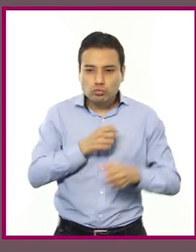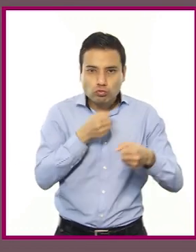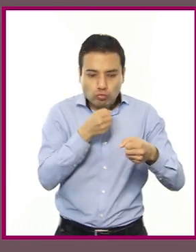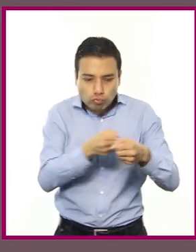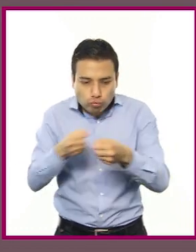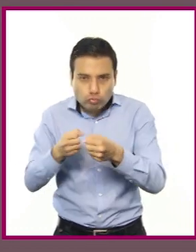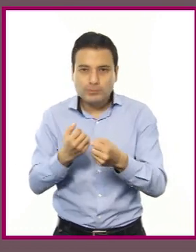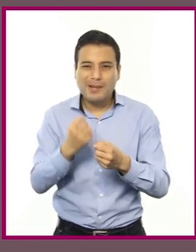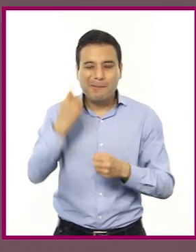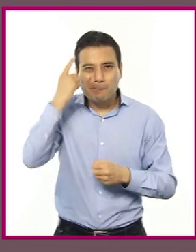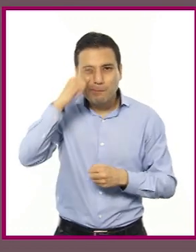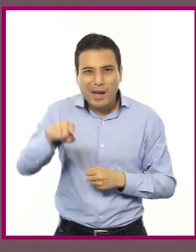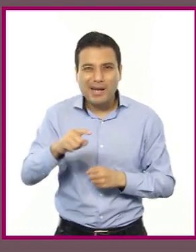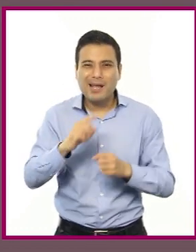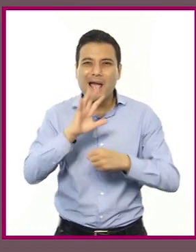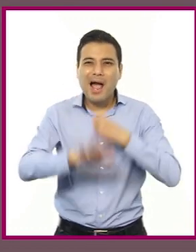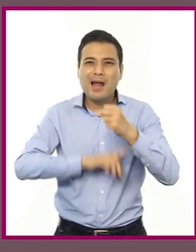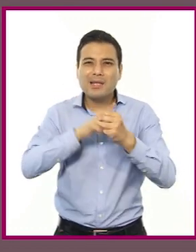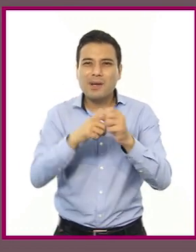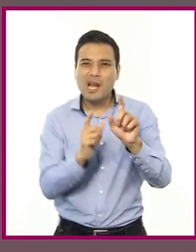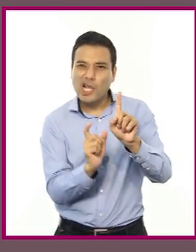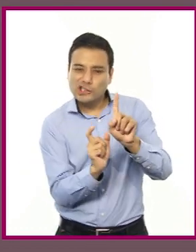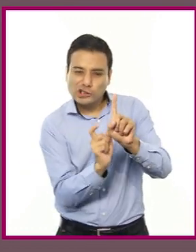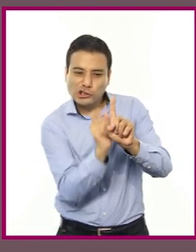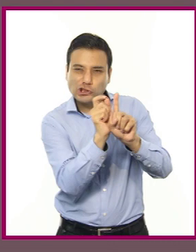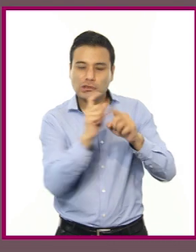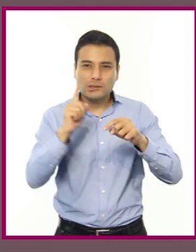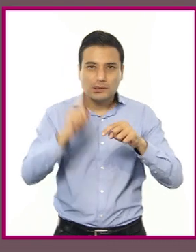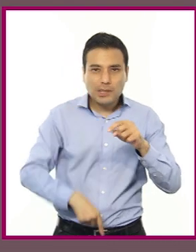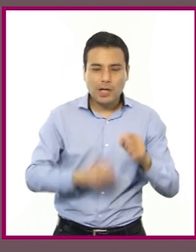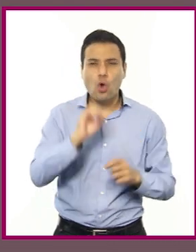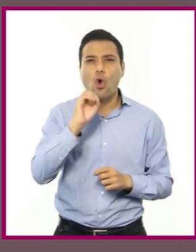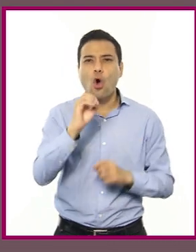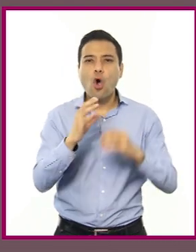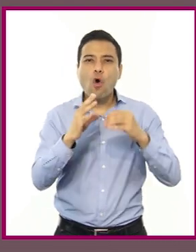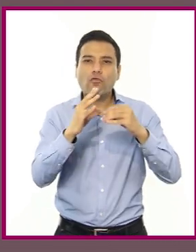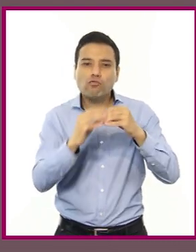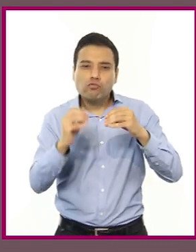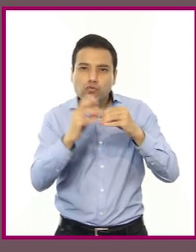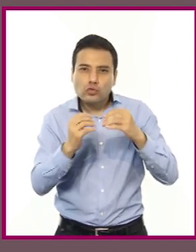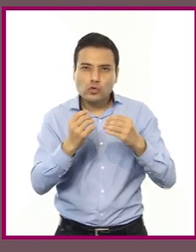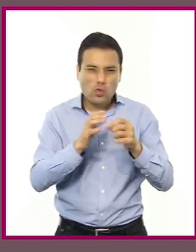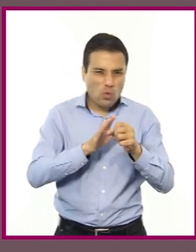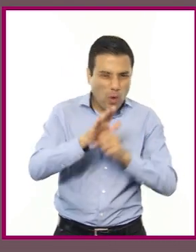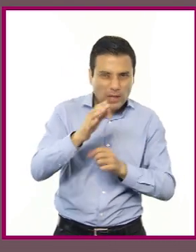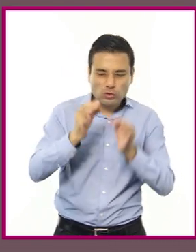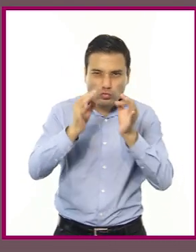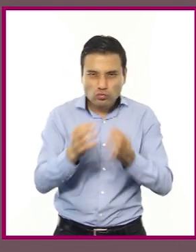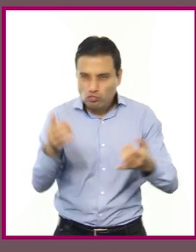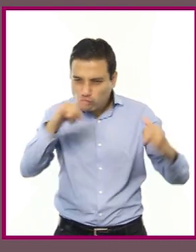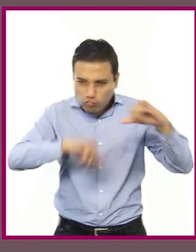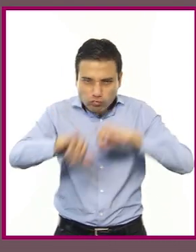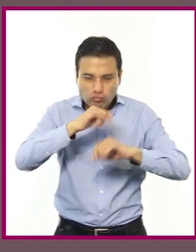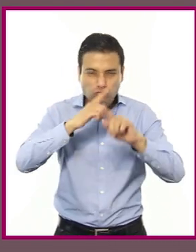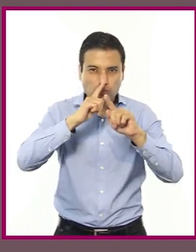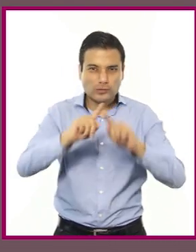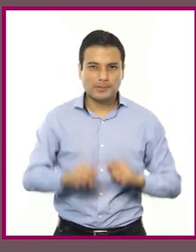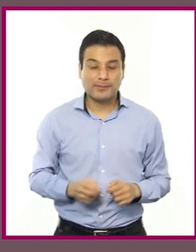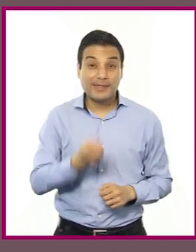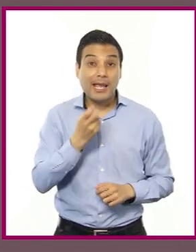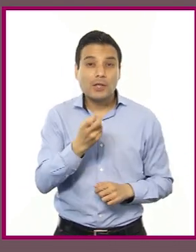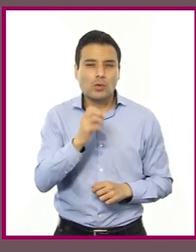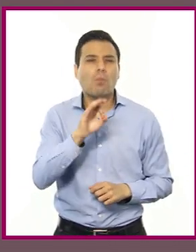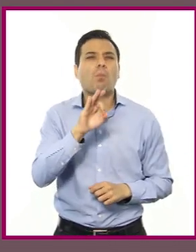el control de plagas y la selección genética de frutos y semillas resistentes. Con ello, se pensaba